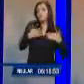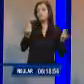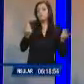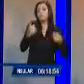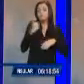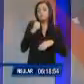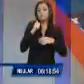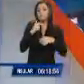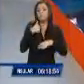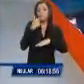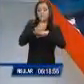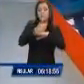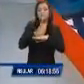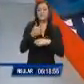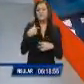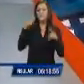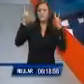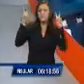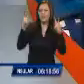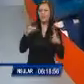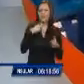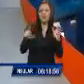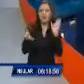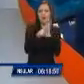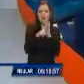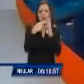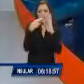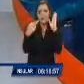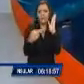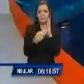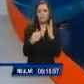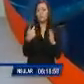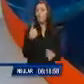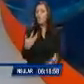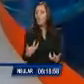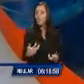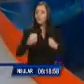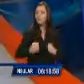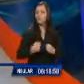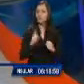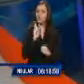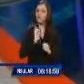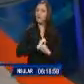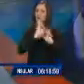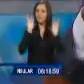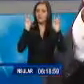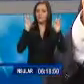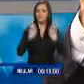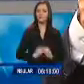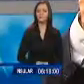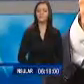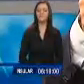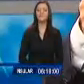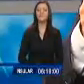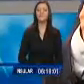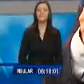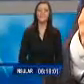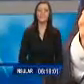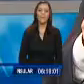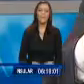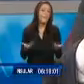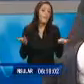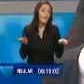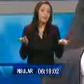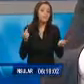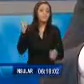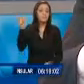Esto no es un tema de caprichos. Esto es un tema de la ley, de reglamentos. Ahora, y que esté absolutamente claro el tema. Bueno, esas son